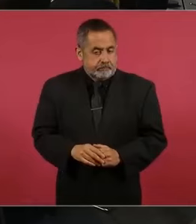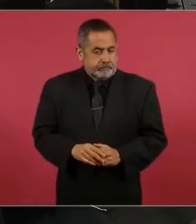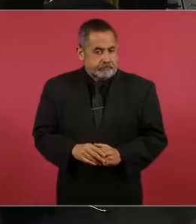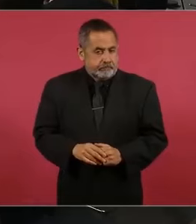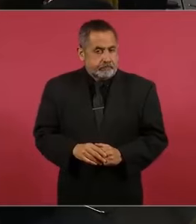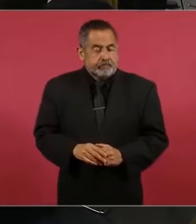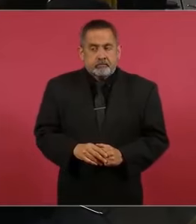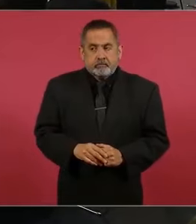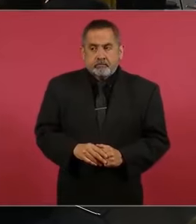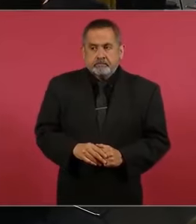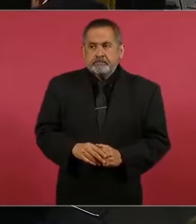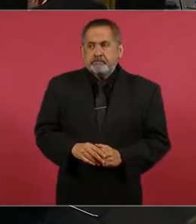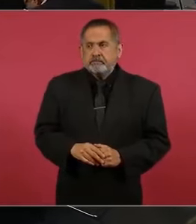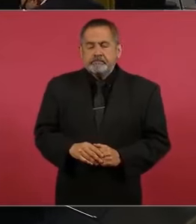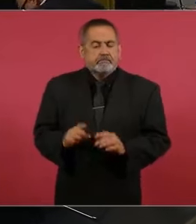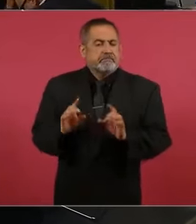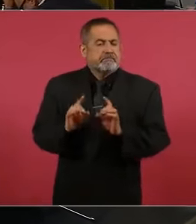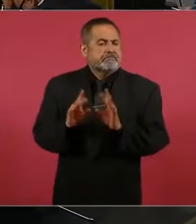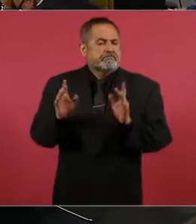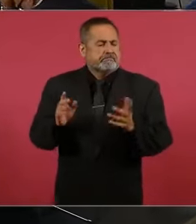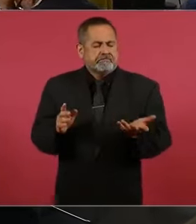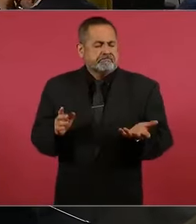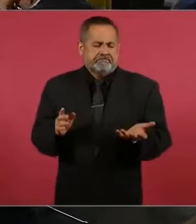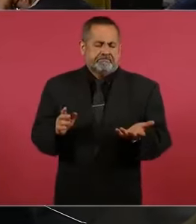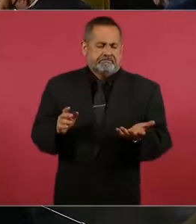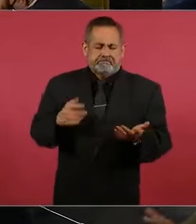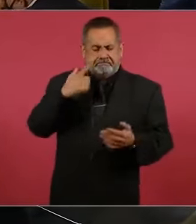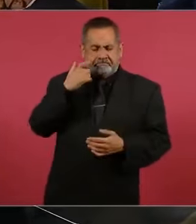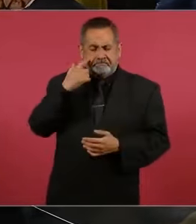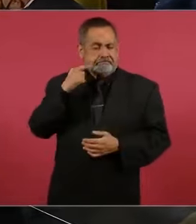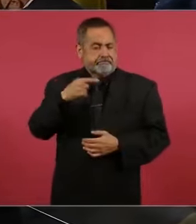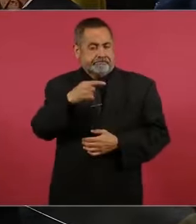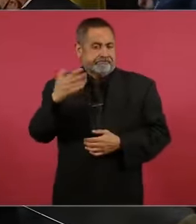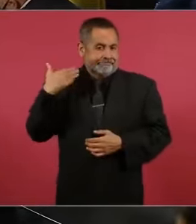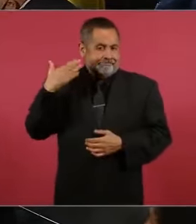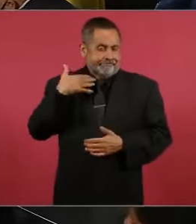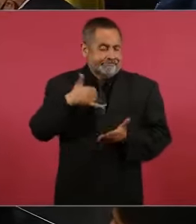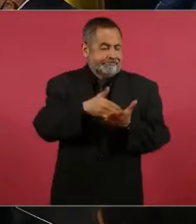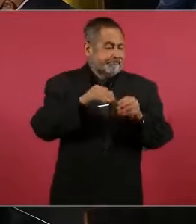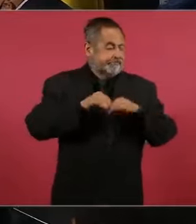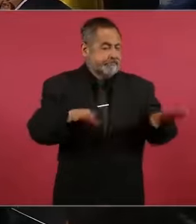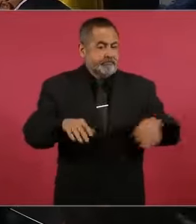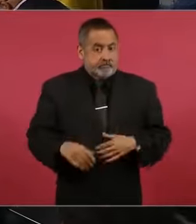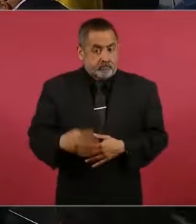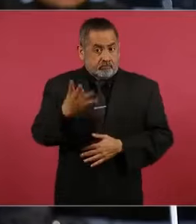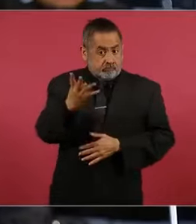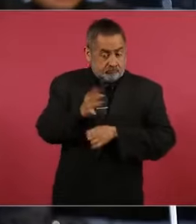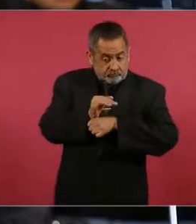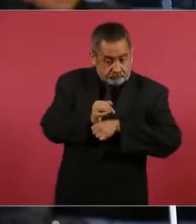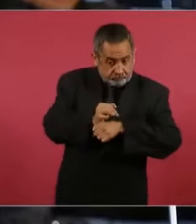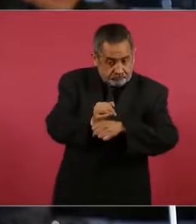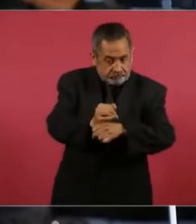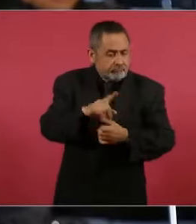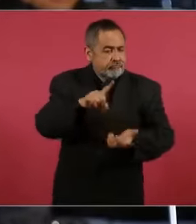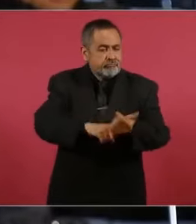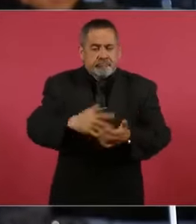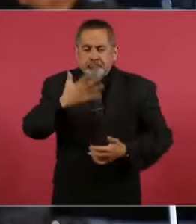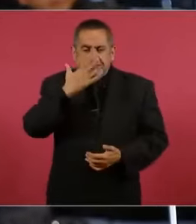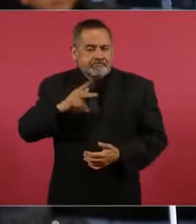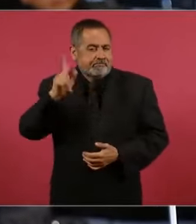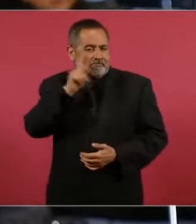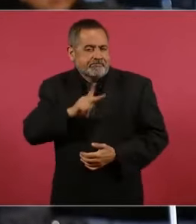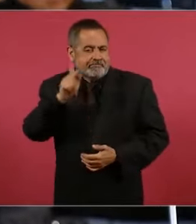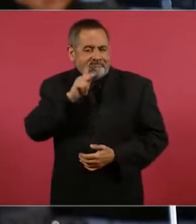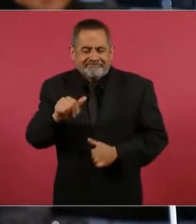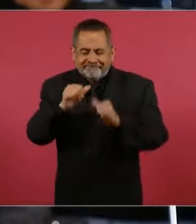¿No es casual, presidente, que en últimas fechas se hayan publicado al hilo 4 investigaciones sin pruebas,